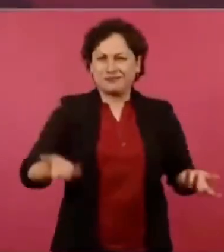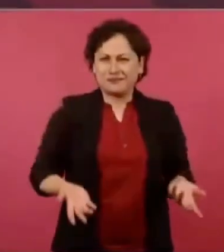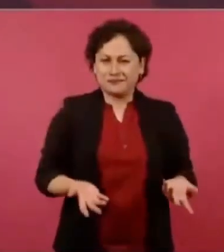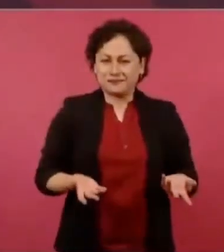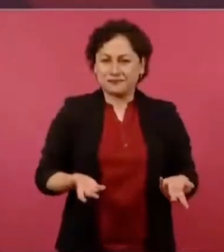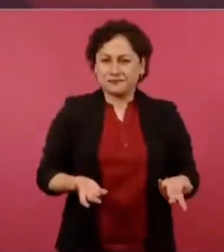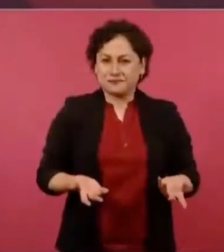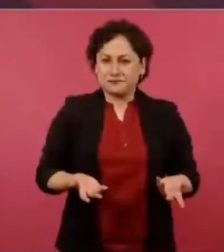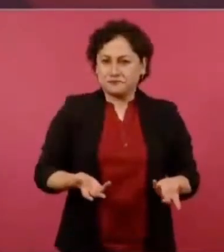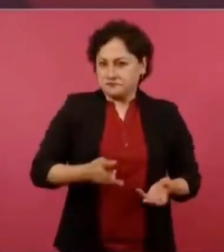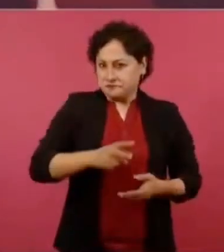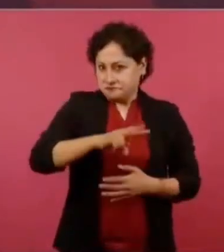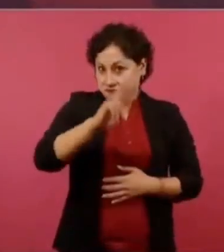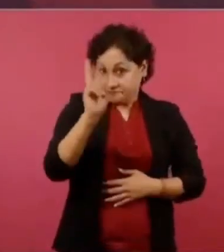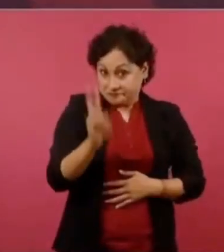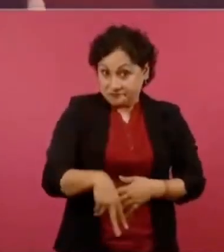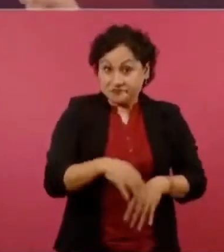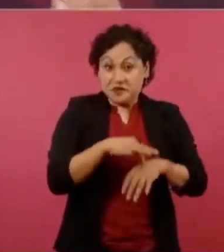Ya no hay